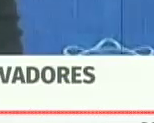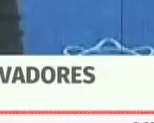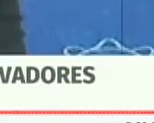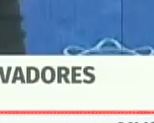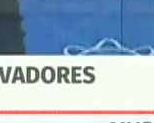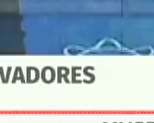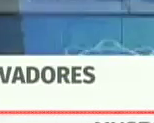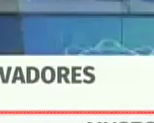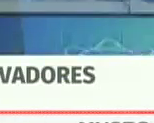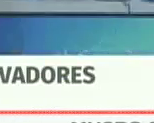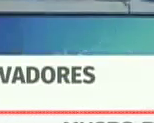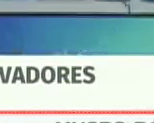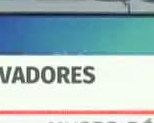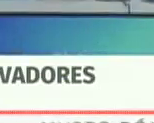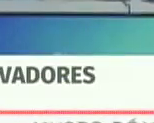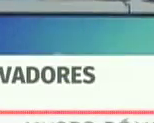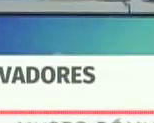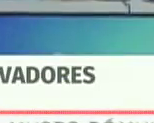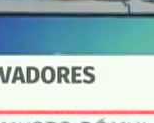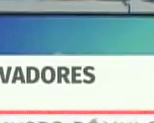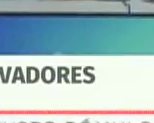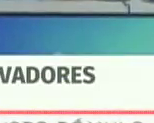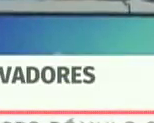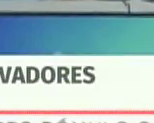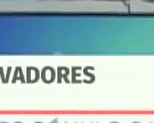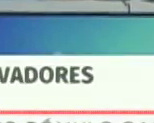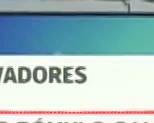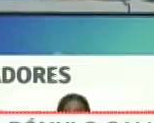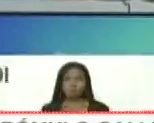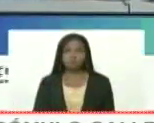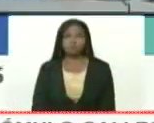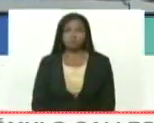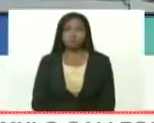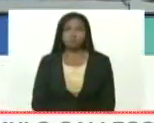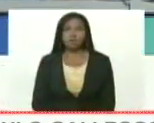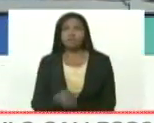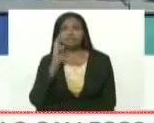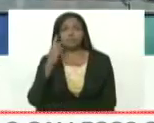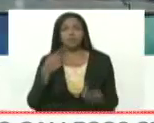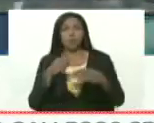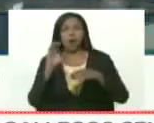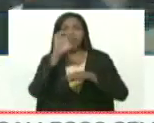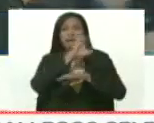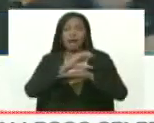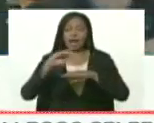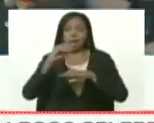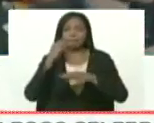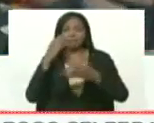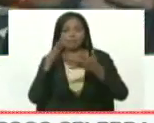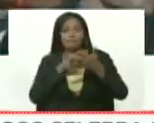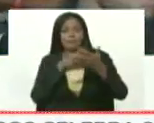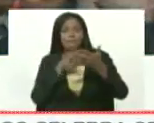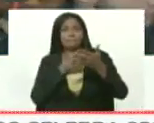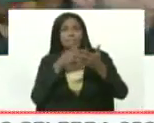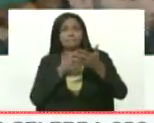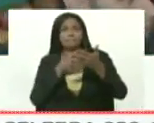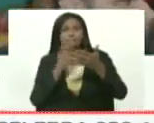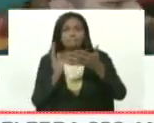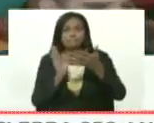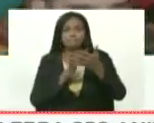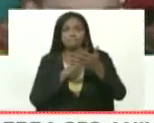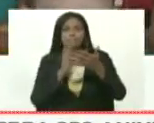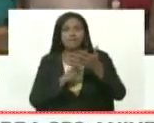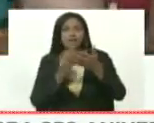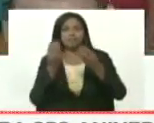El pentagrama lo tienen en la computadora Canaima. Y el pentagrama va pasando